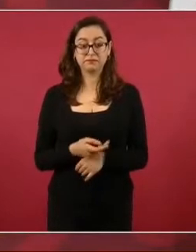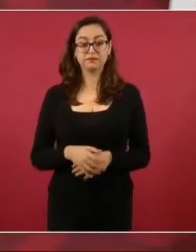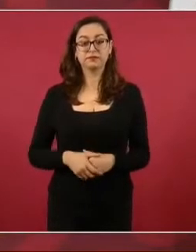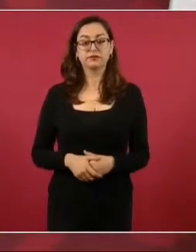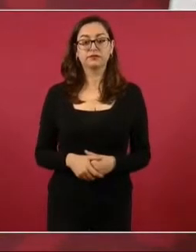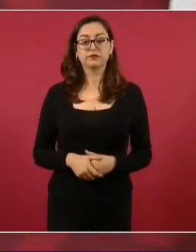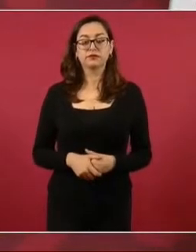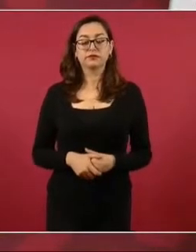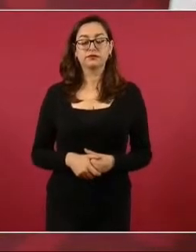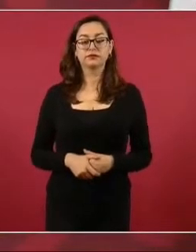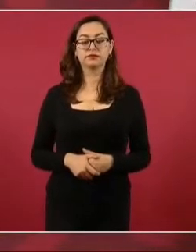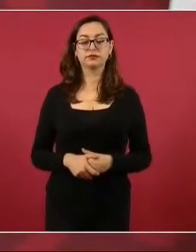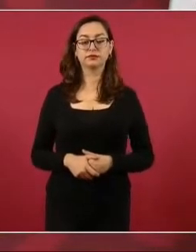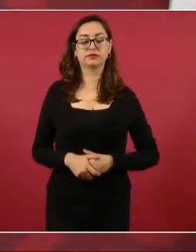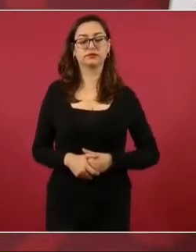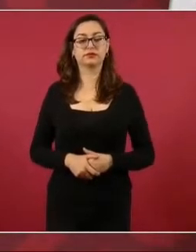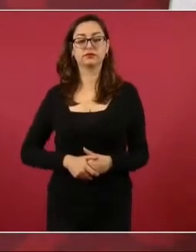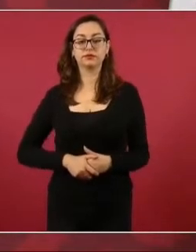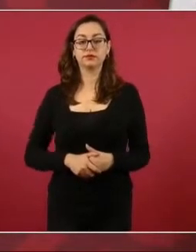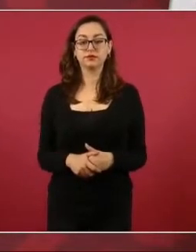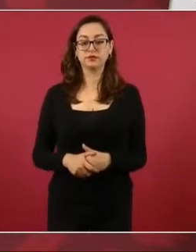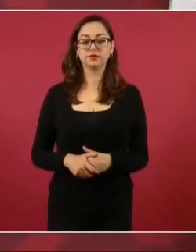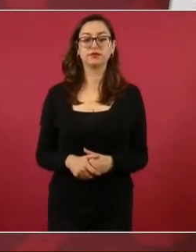lo que se hace es que se actúa